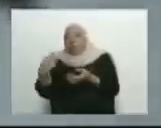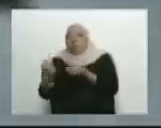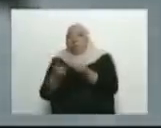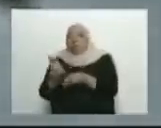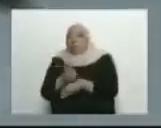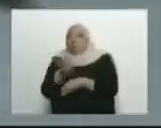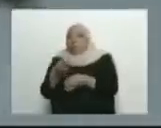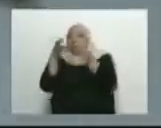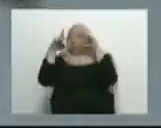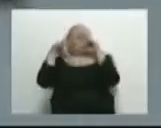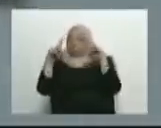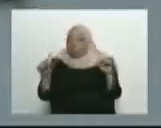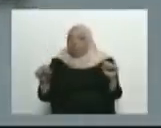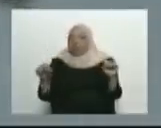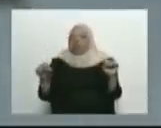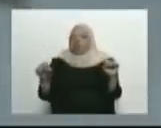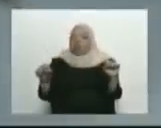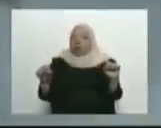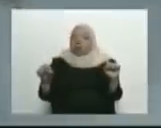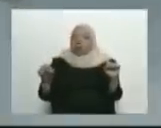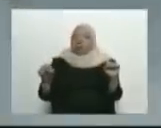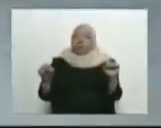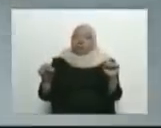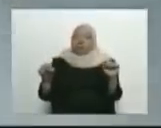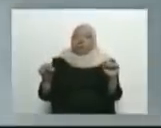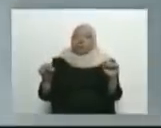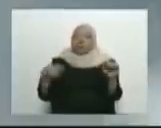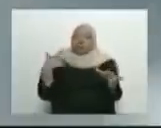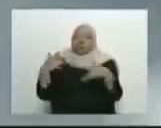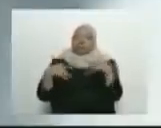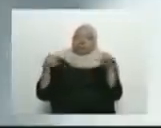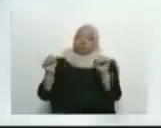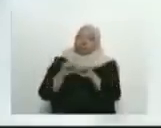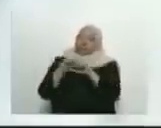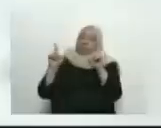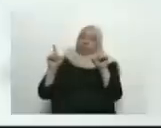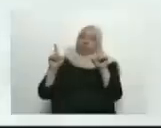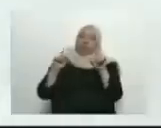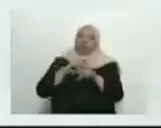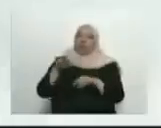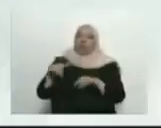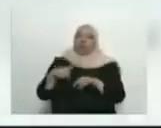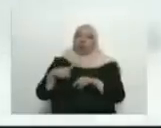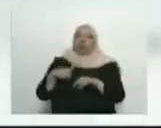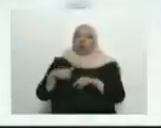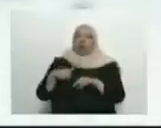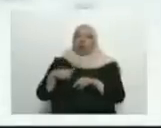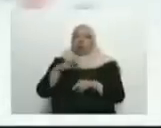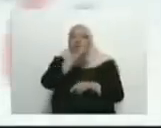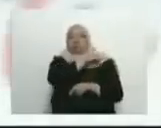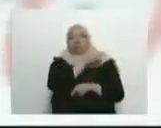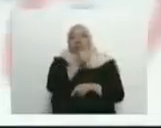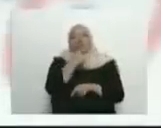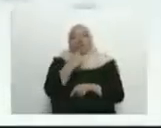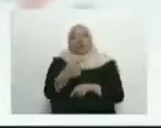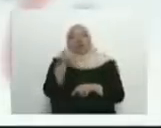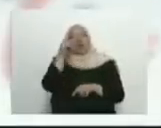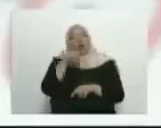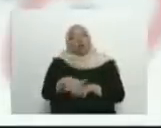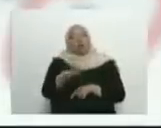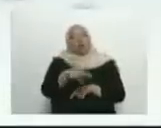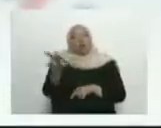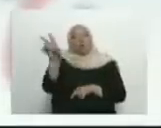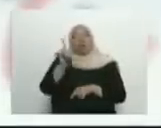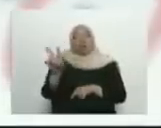manera profesional, de una manera admirable, pues. Nosotros, mi comandante en jefe, le decimos al pueblo de